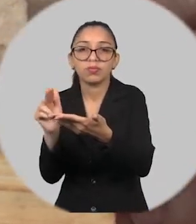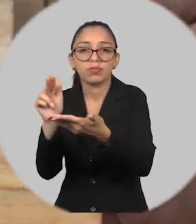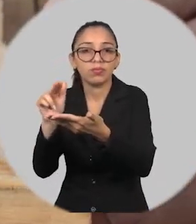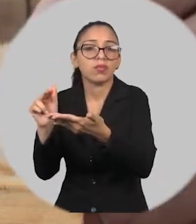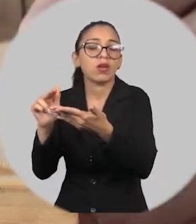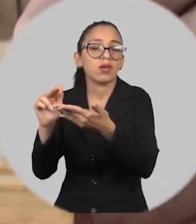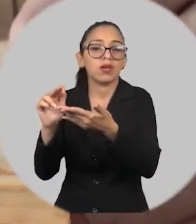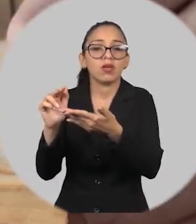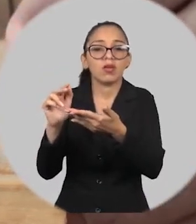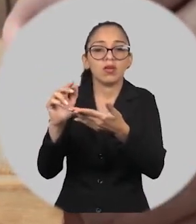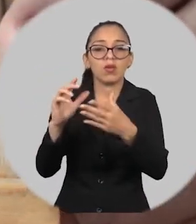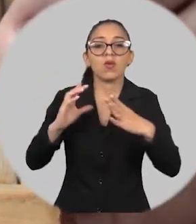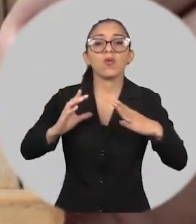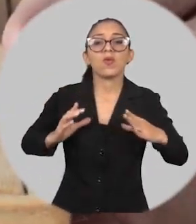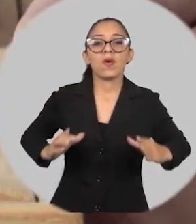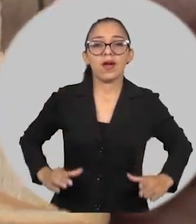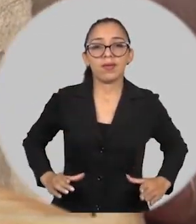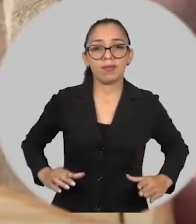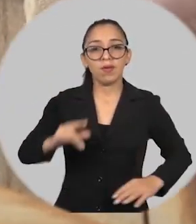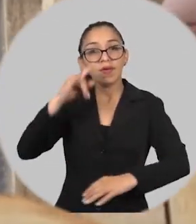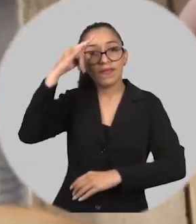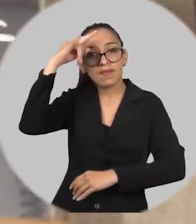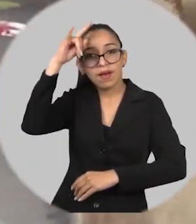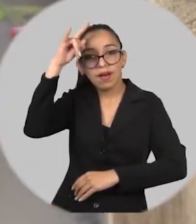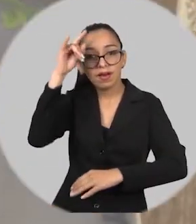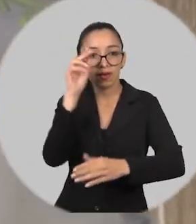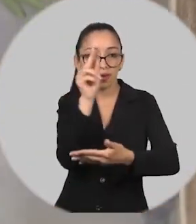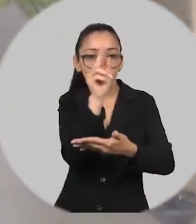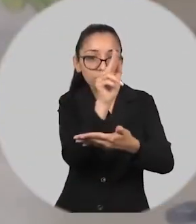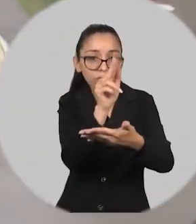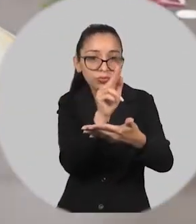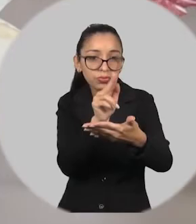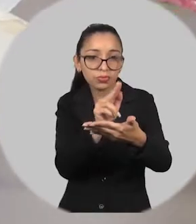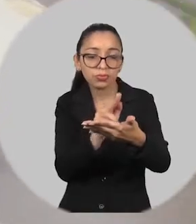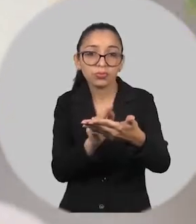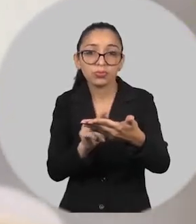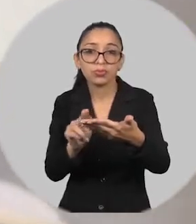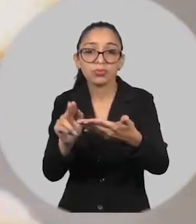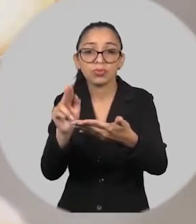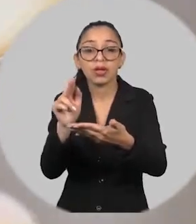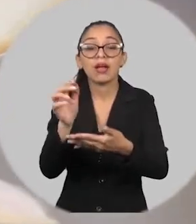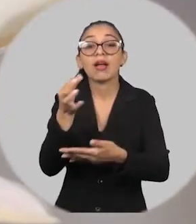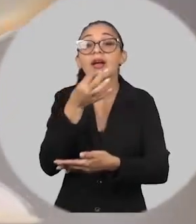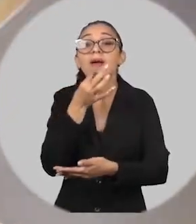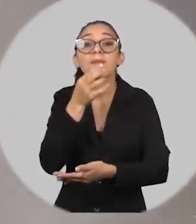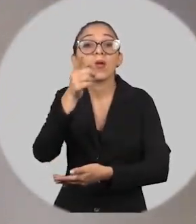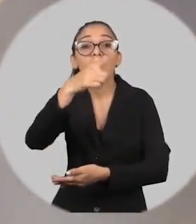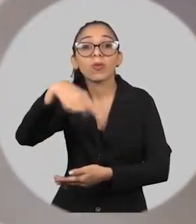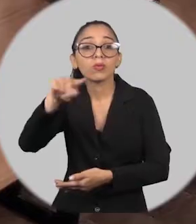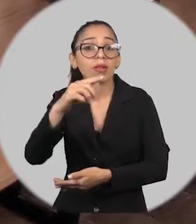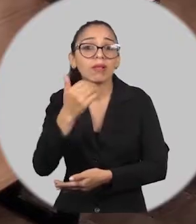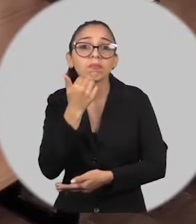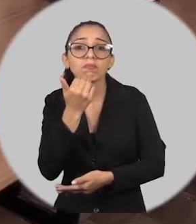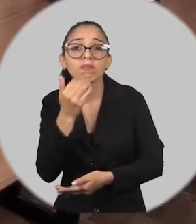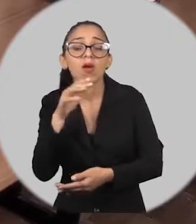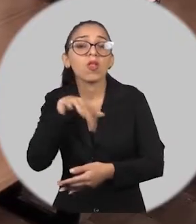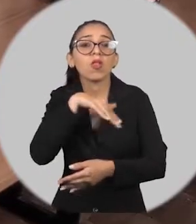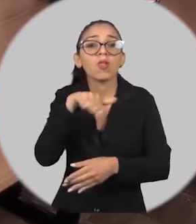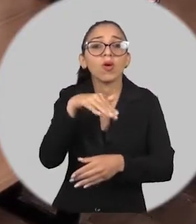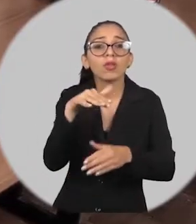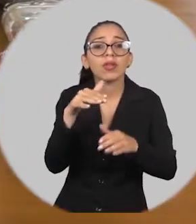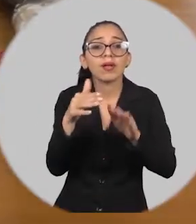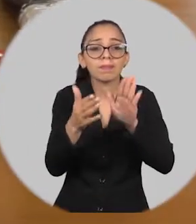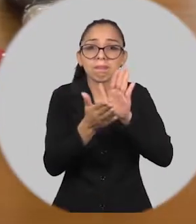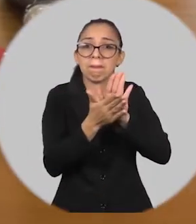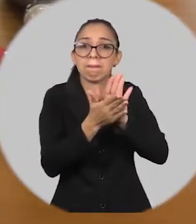el cuerpo, por todo el contorno de la vaquita. Si no están seguras hasta dónde llegan las patitas, ustedes pueden